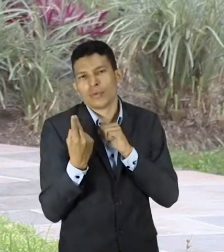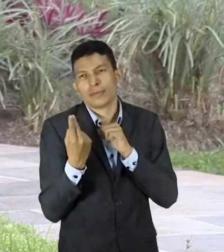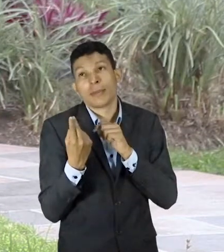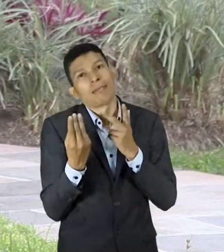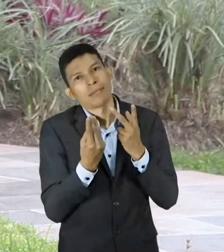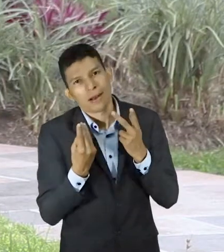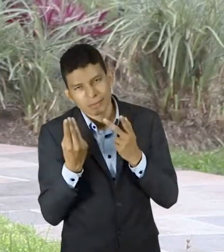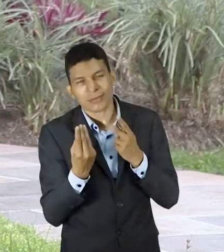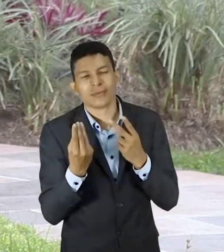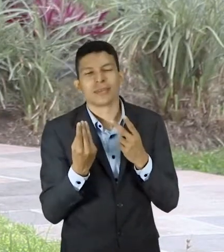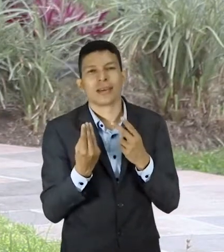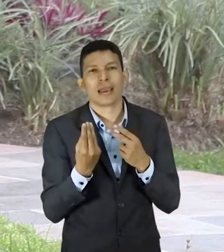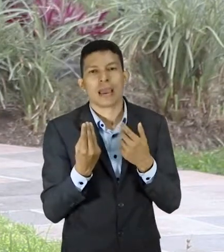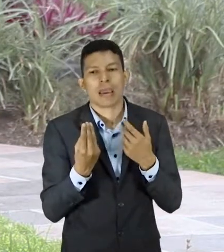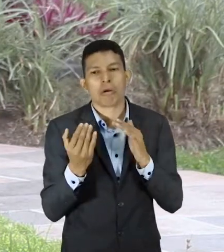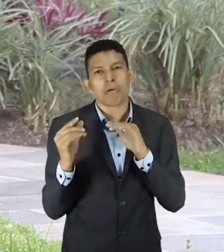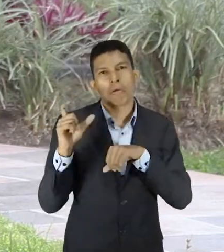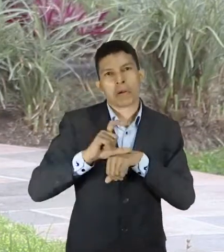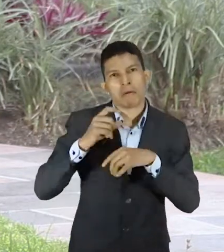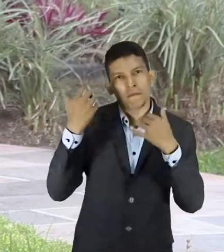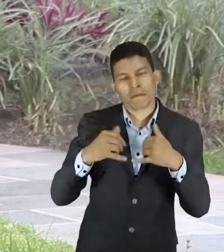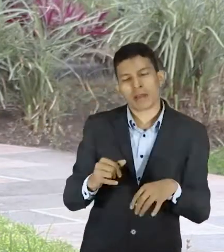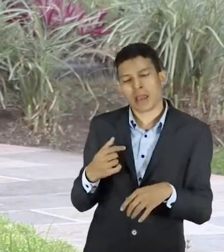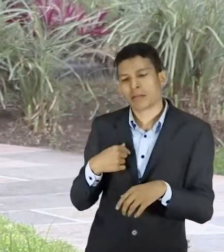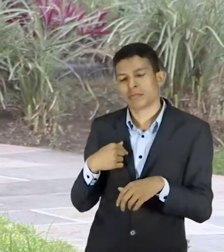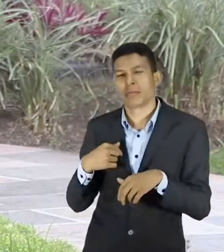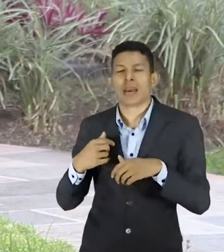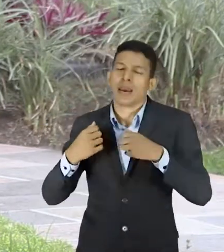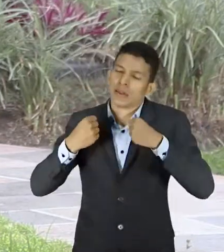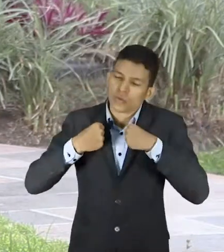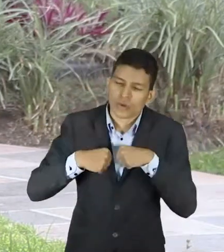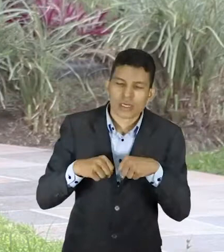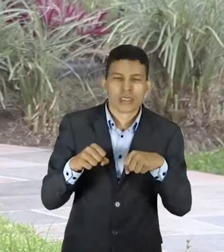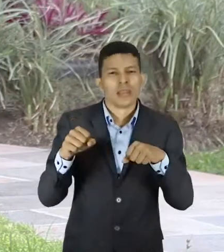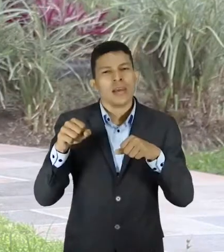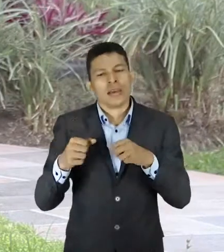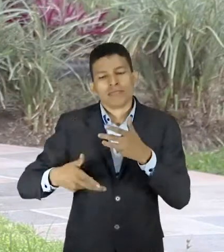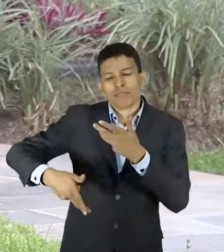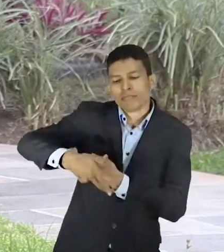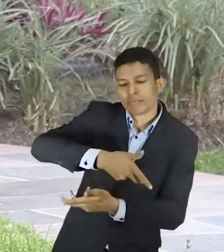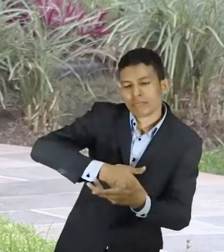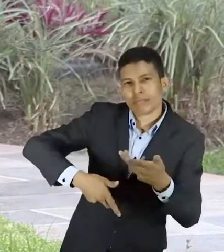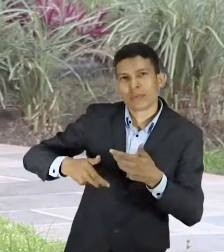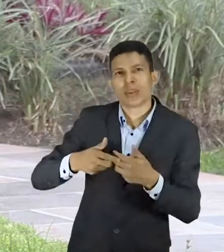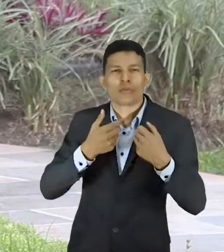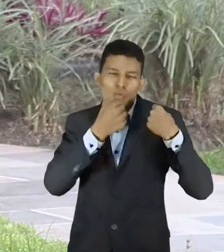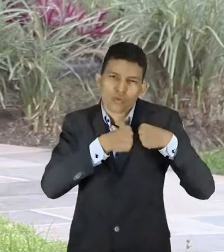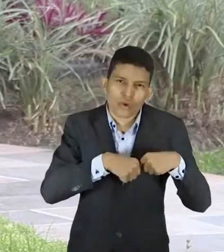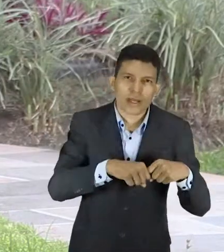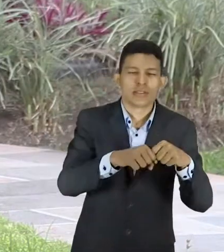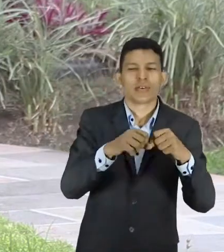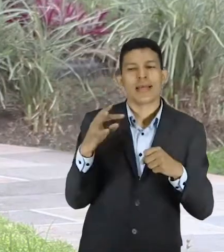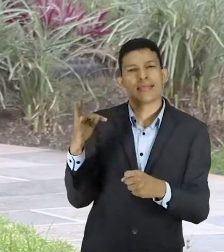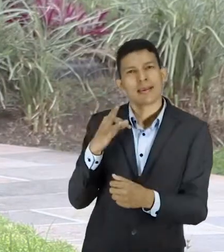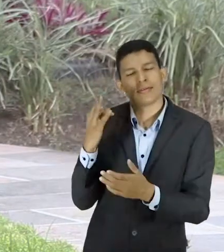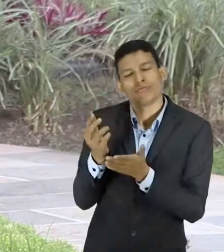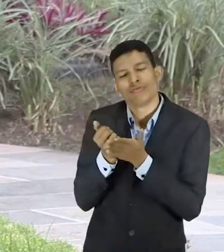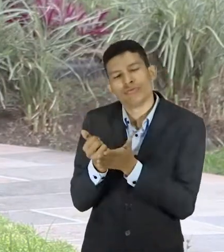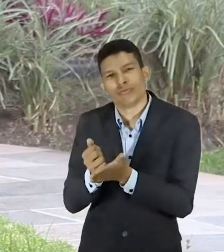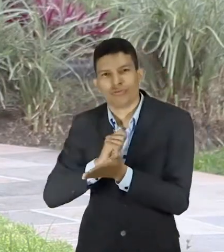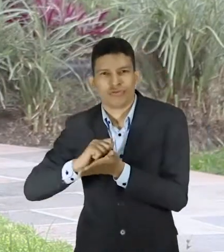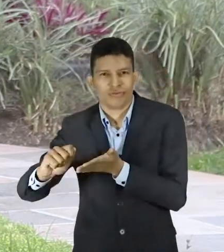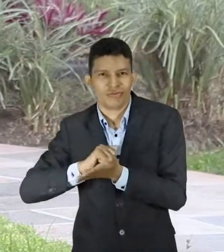en el día a día, cuando regresaban del colegio, yo sacaba fuerzas para estar con ellas, sacaba fuerzas para hacer las